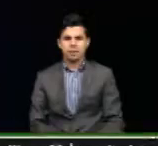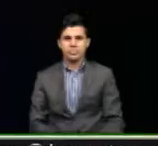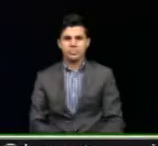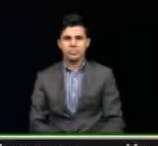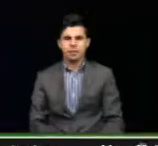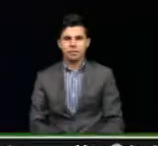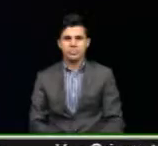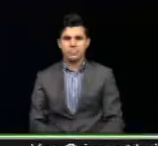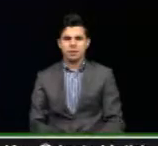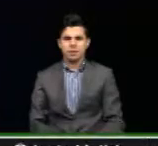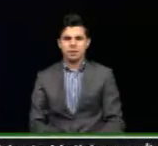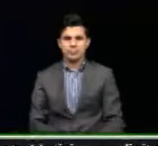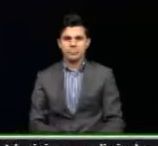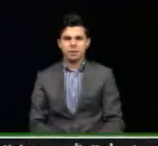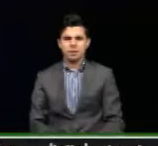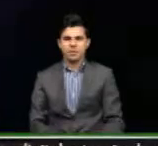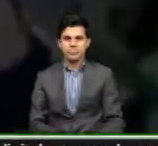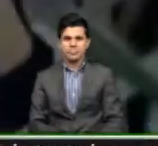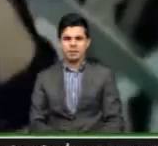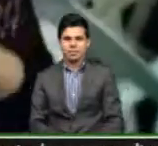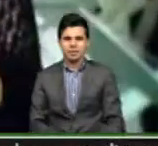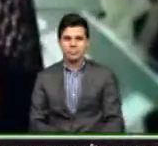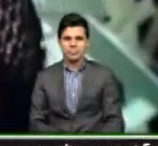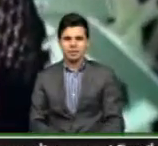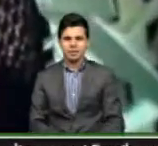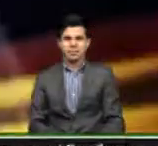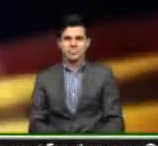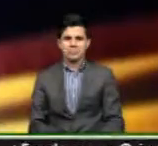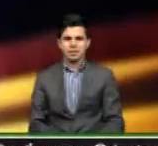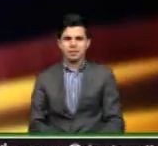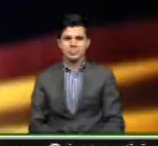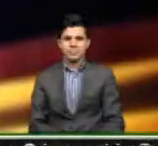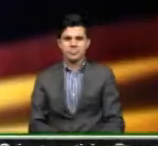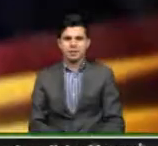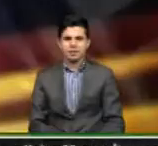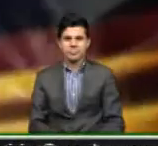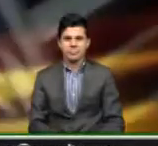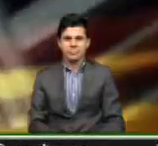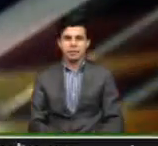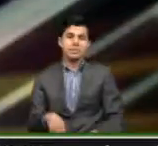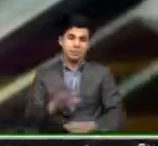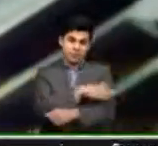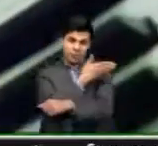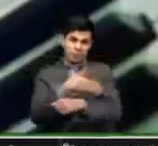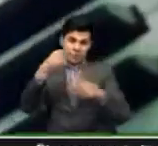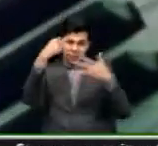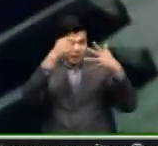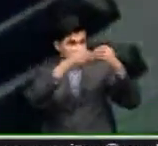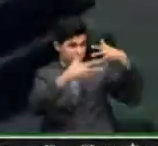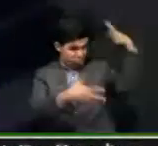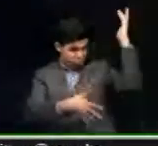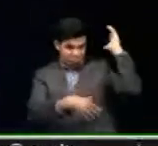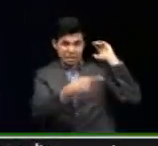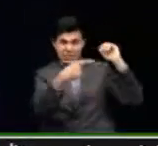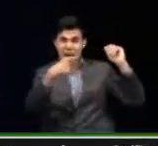que tiene, señor, que me enloquece. No sé qué. De un centenar de canciones de música popular, Arely Senao